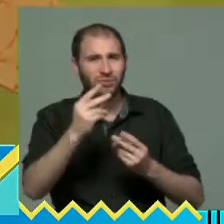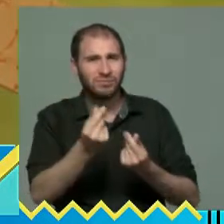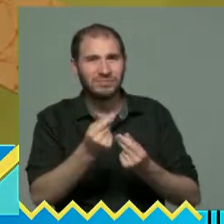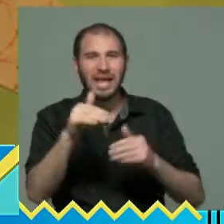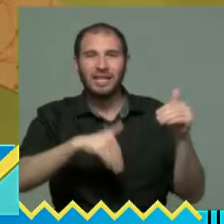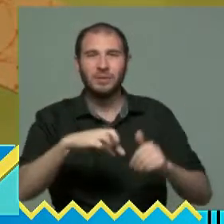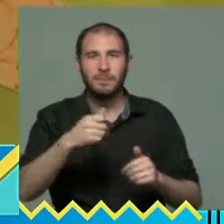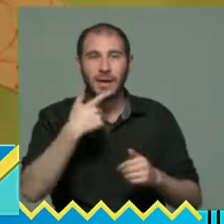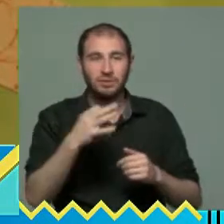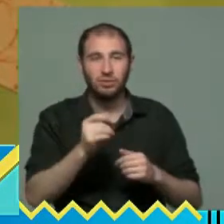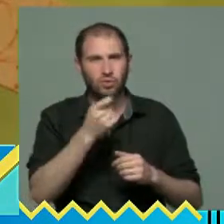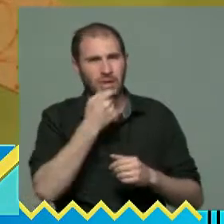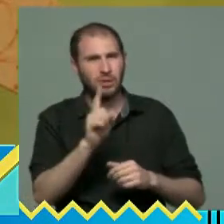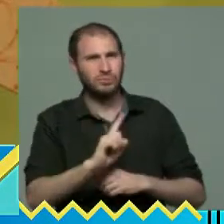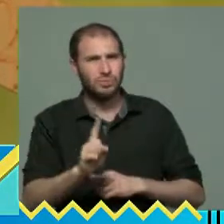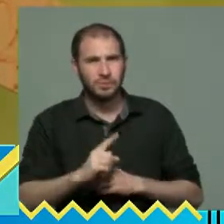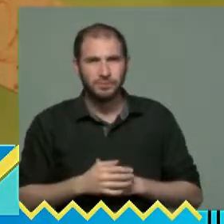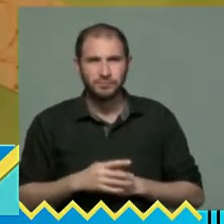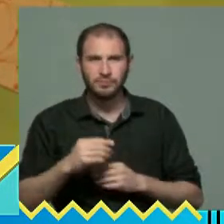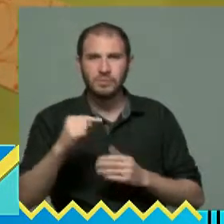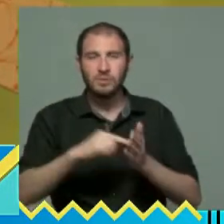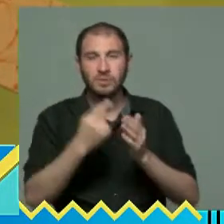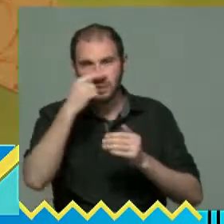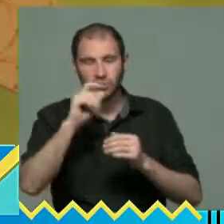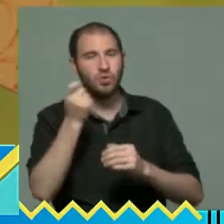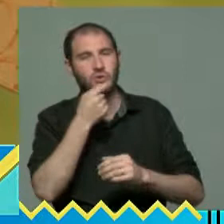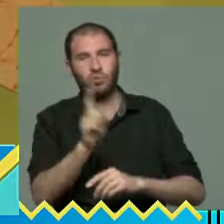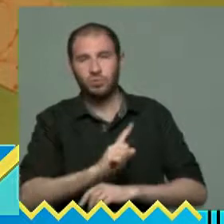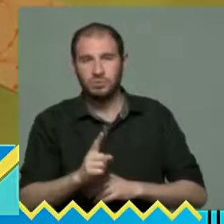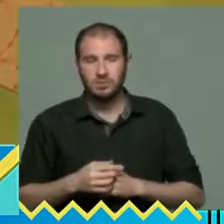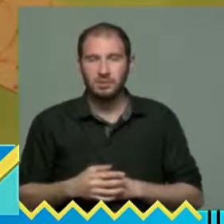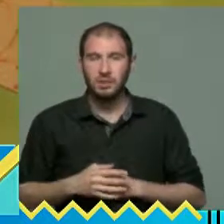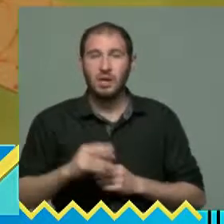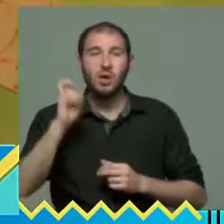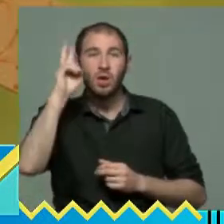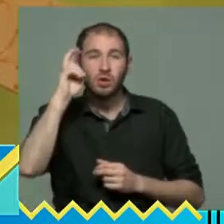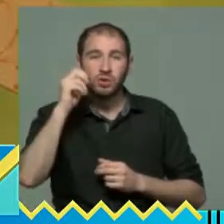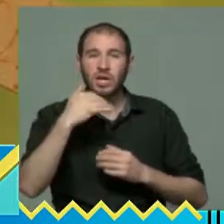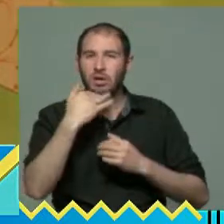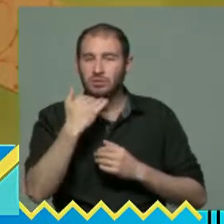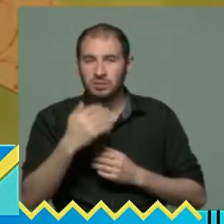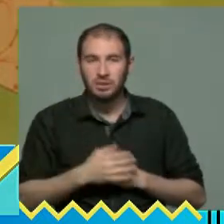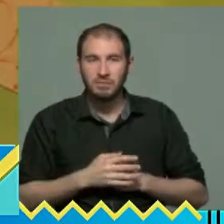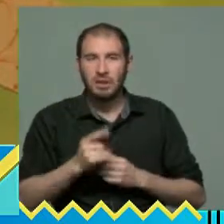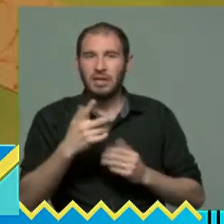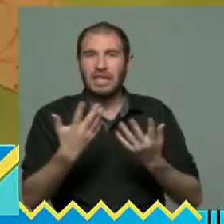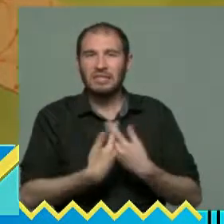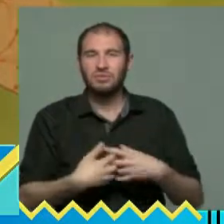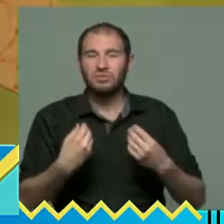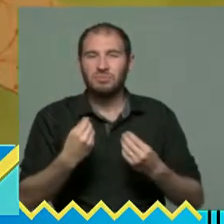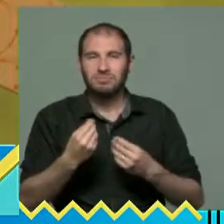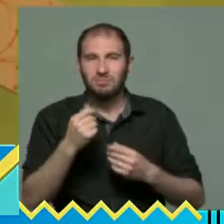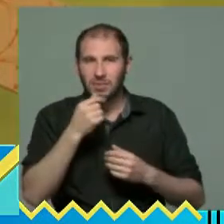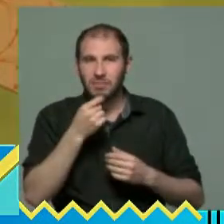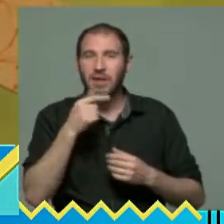de las PASO, no le gustó nada. Claro. Haber ganado por 7 puntos no le gustó nada. Y Cornejo, yo no sé si puede, la reelección no sé cómo lo va a lograr, aunque